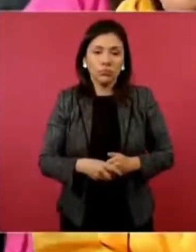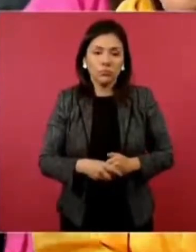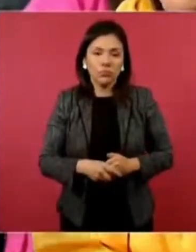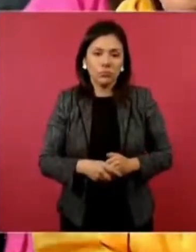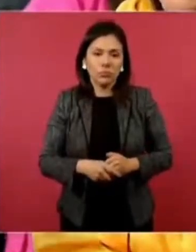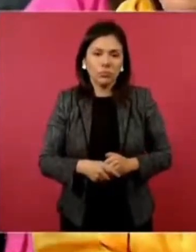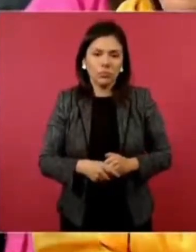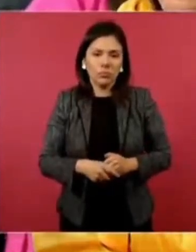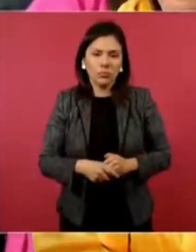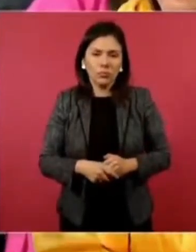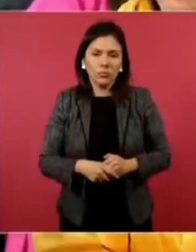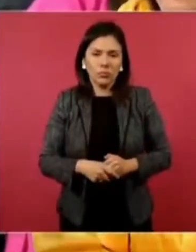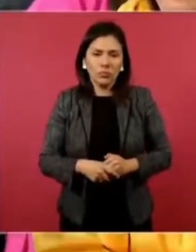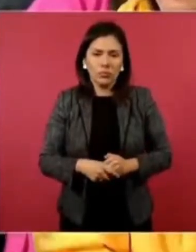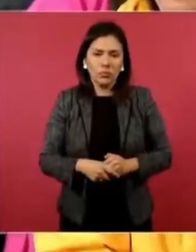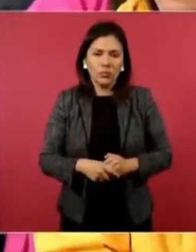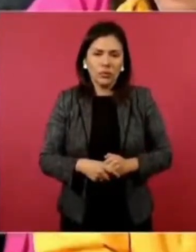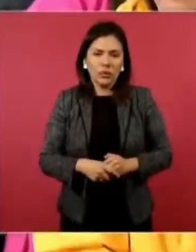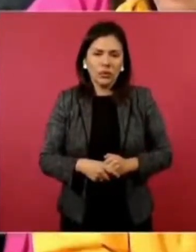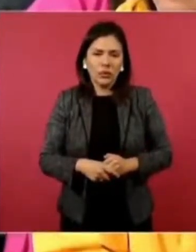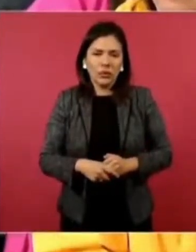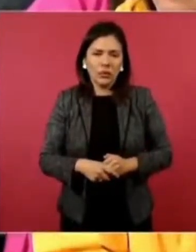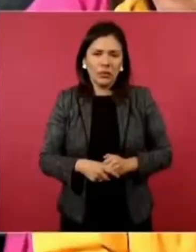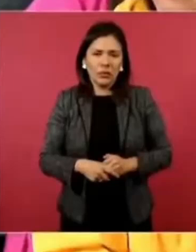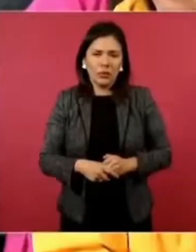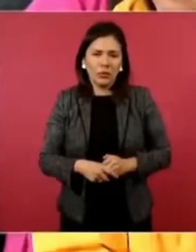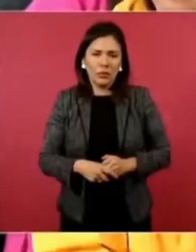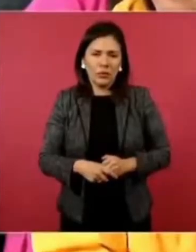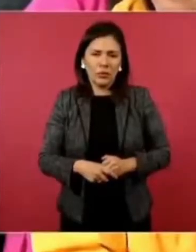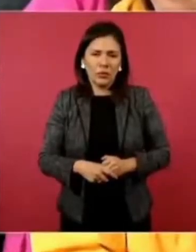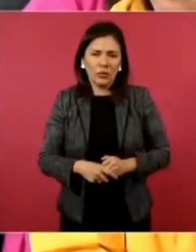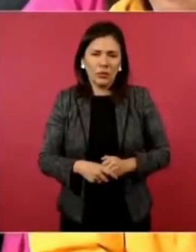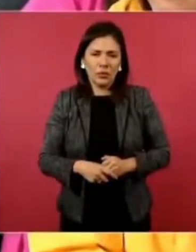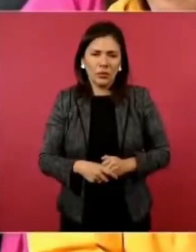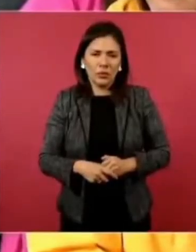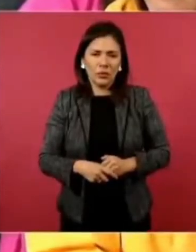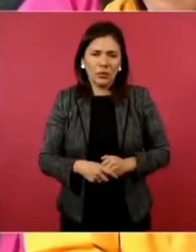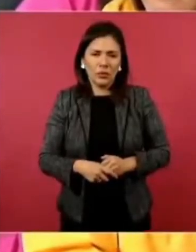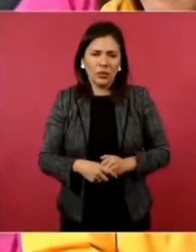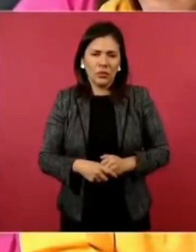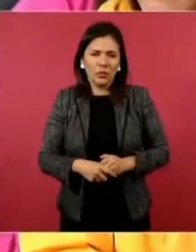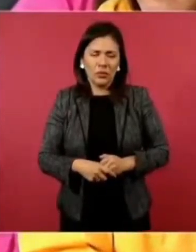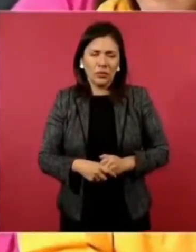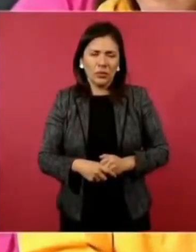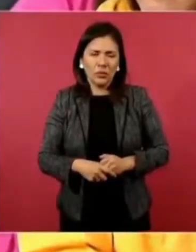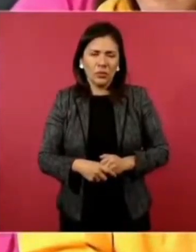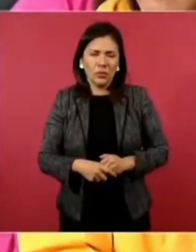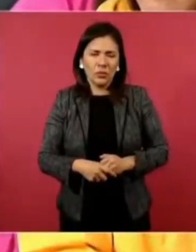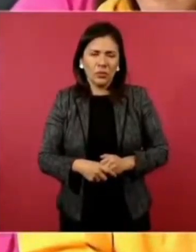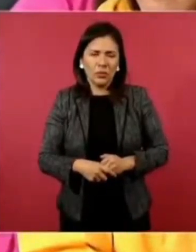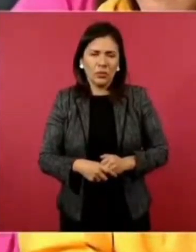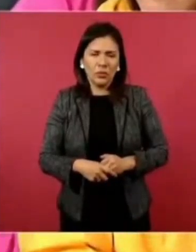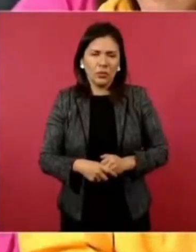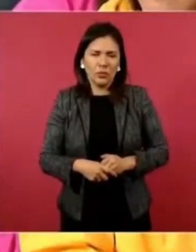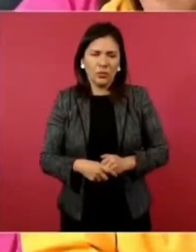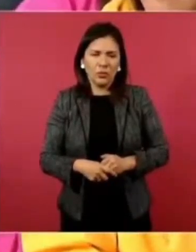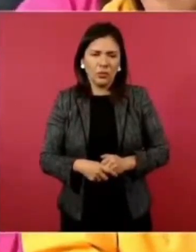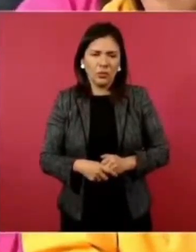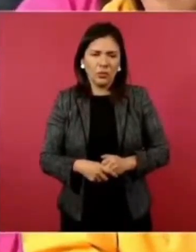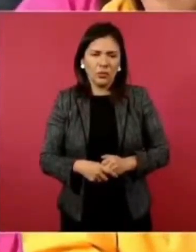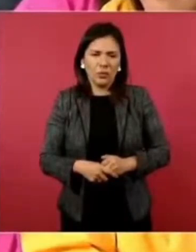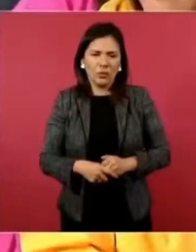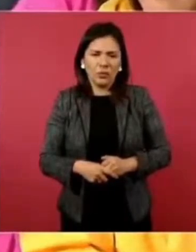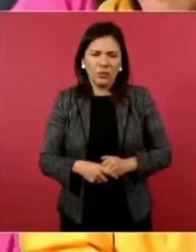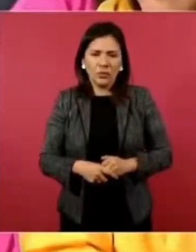se lo digo con toda honestidad y con toda franqueza, que tuve un acercamiento con uno de sus integrantes del equipo de comunicación de Alejandro